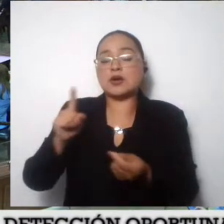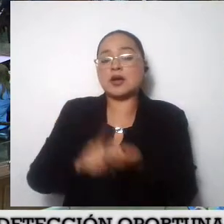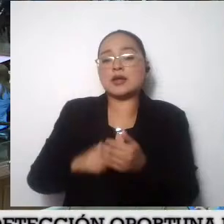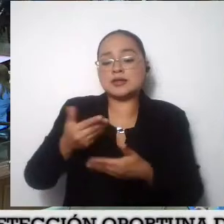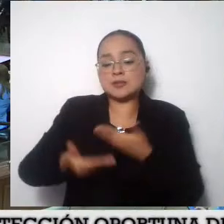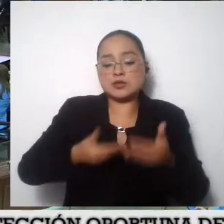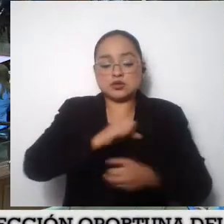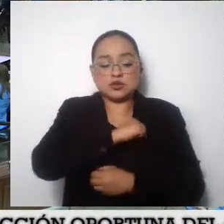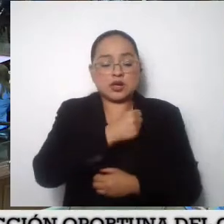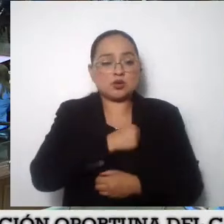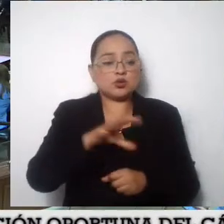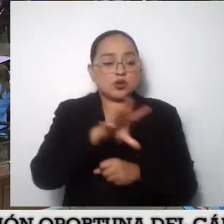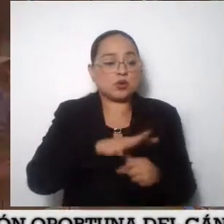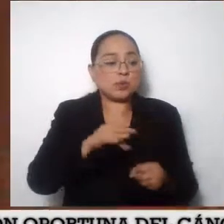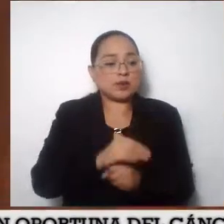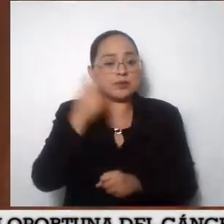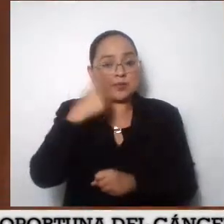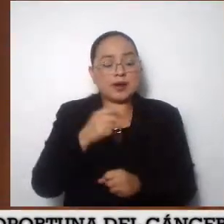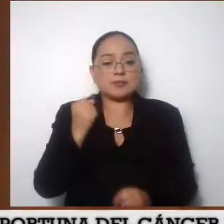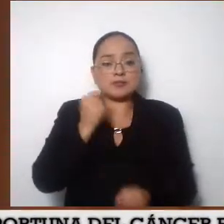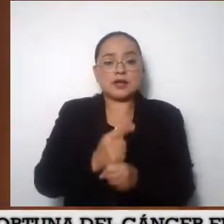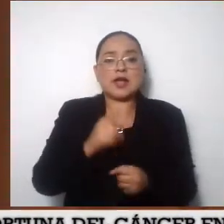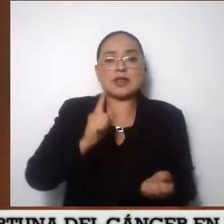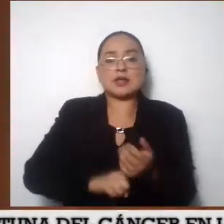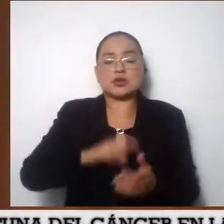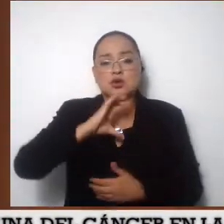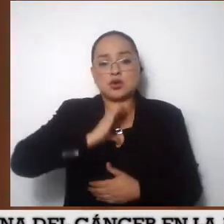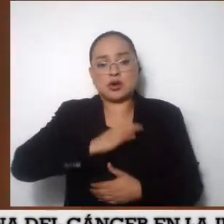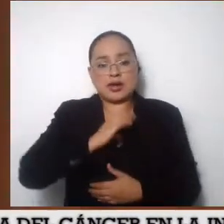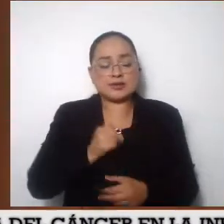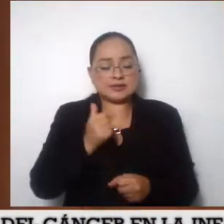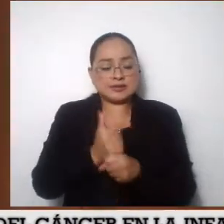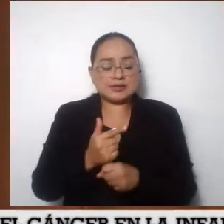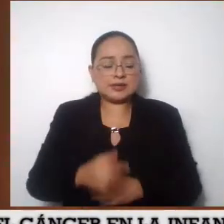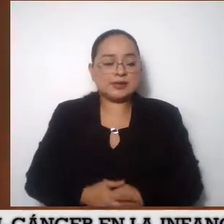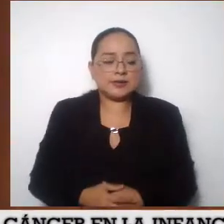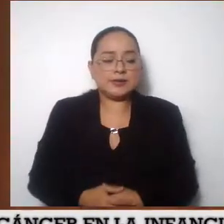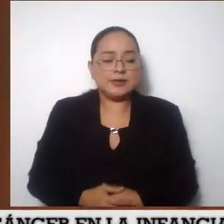de detección oportuna del cáncer de la infancia y adolescencia.